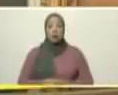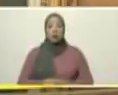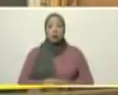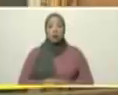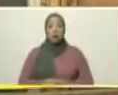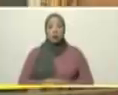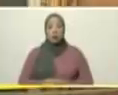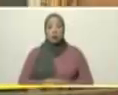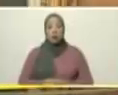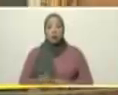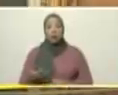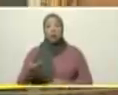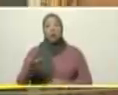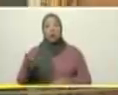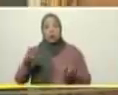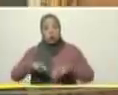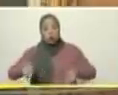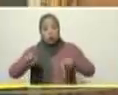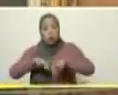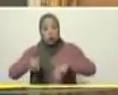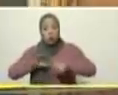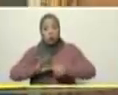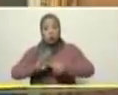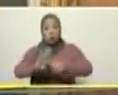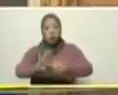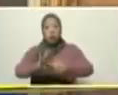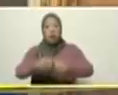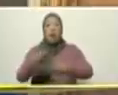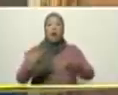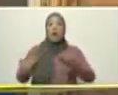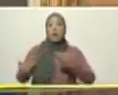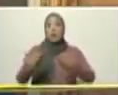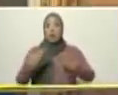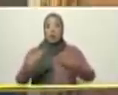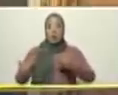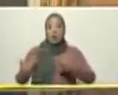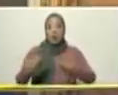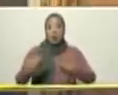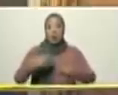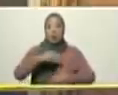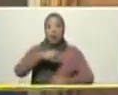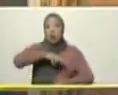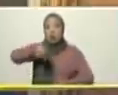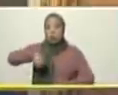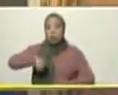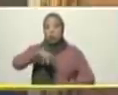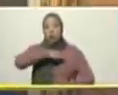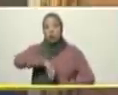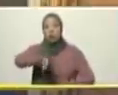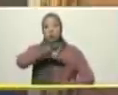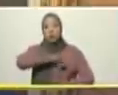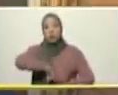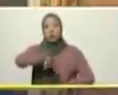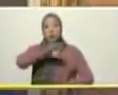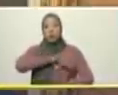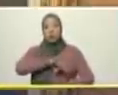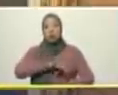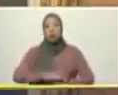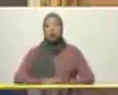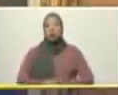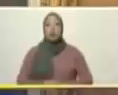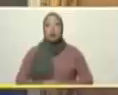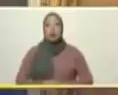desde nuestra estética, desde nuestro amor, nuestro socialismo, el socialismo